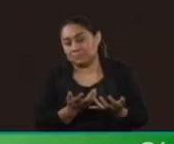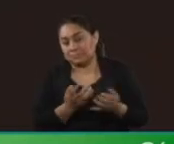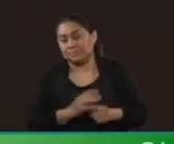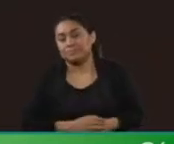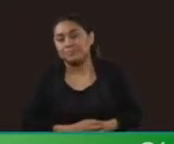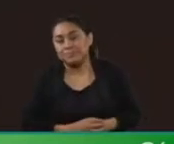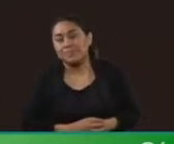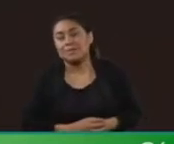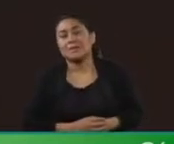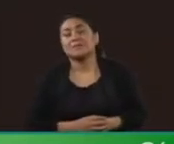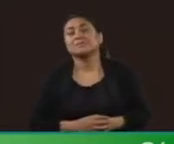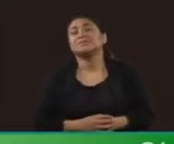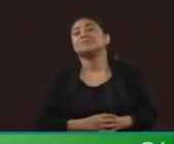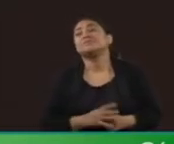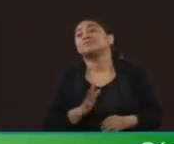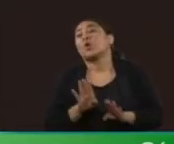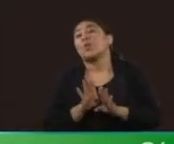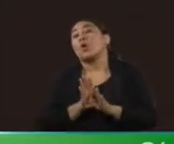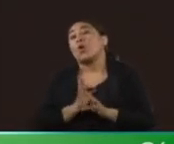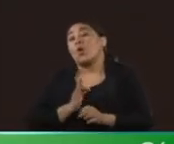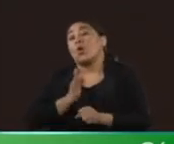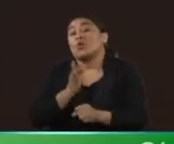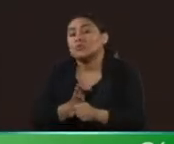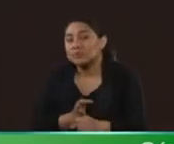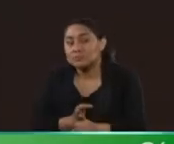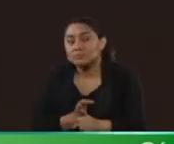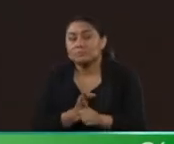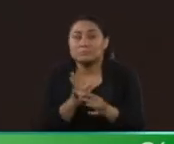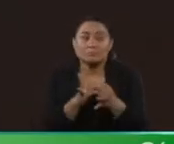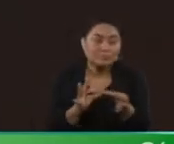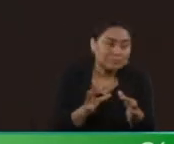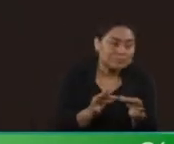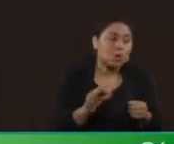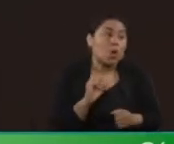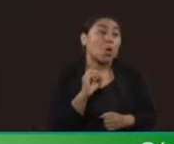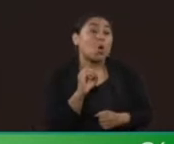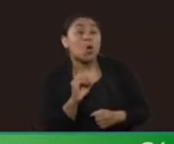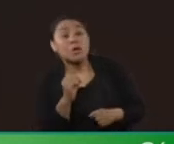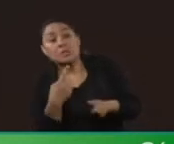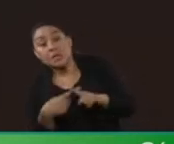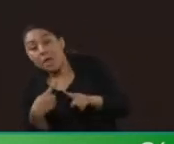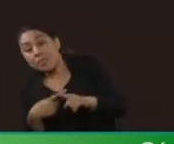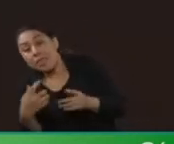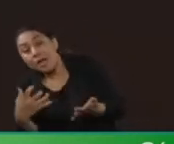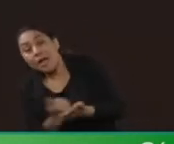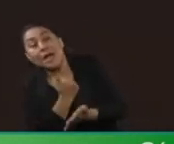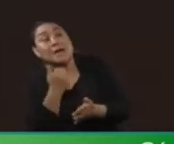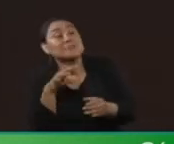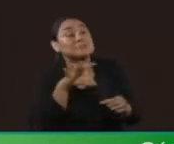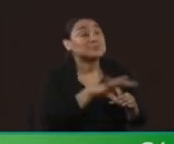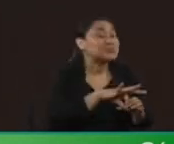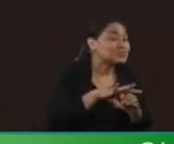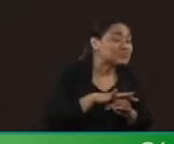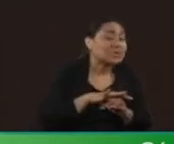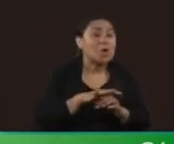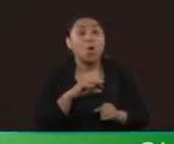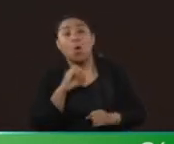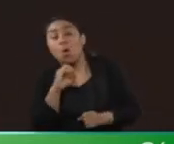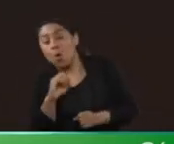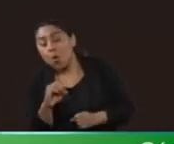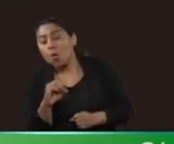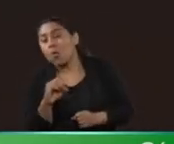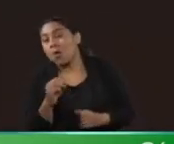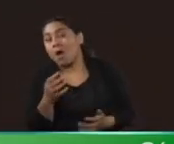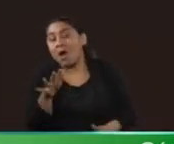de los contextos momentáneos más allá de quién gane una elección o otra más allá de quién